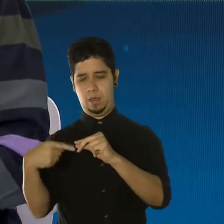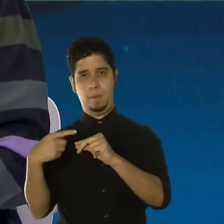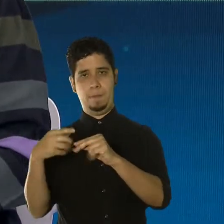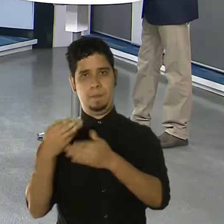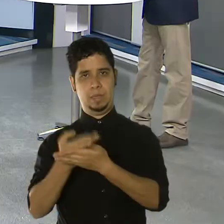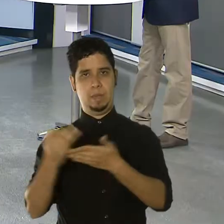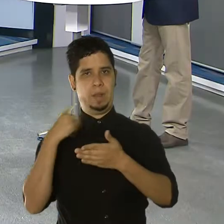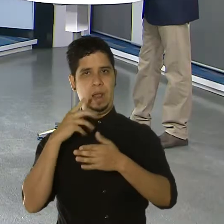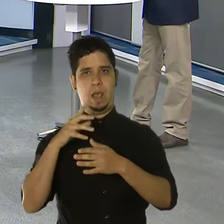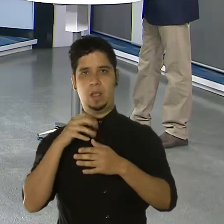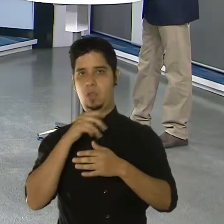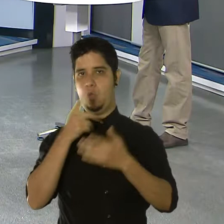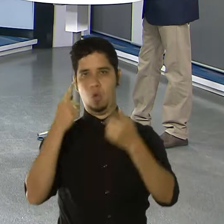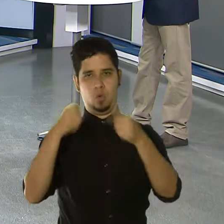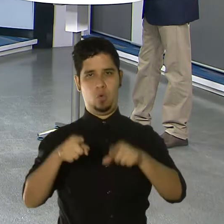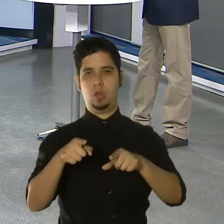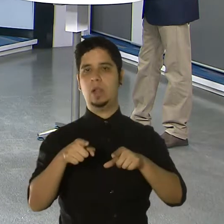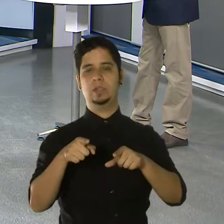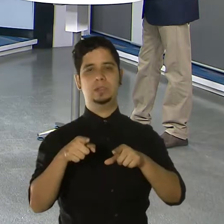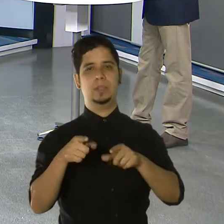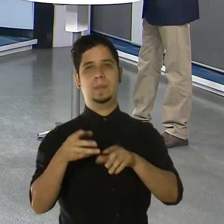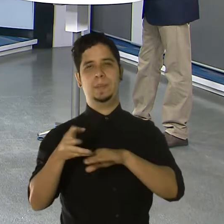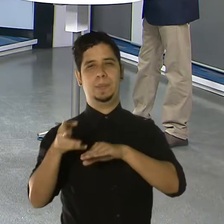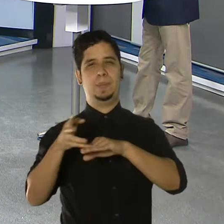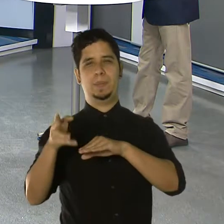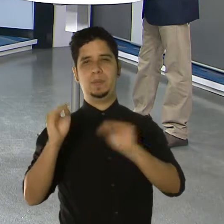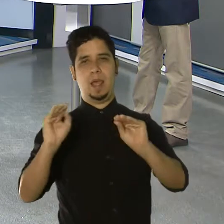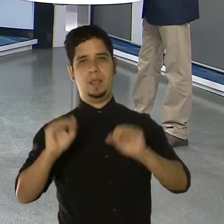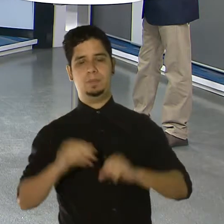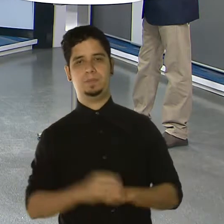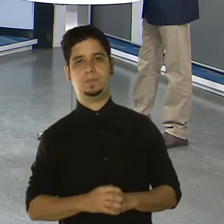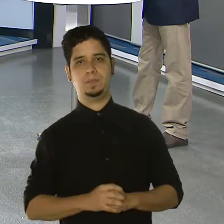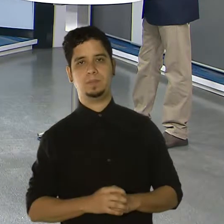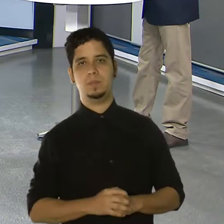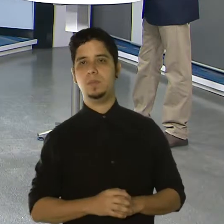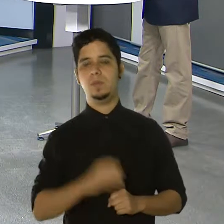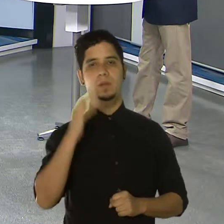escapes. Sí. A raíz del